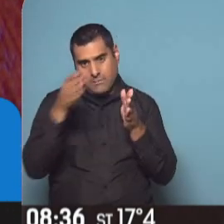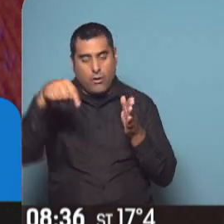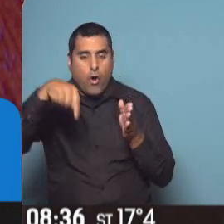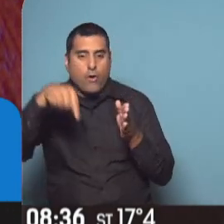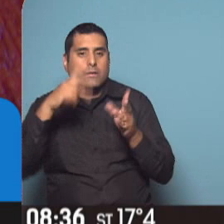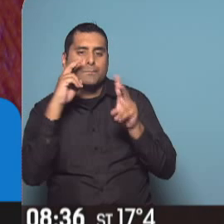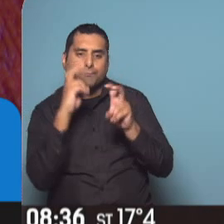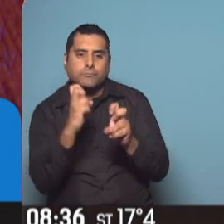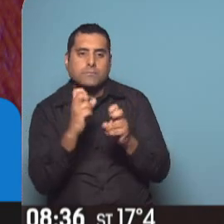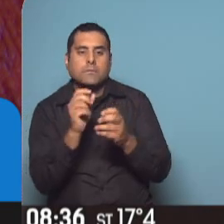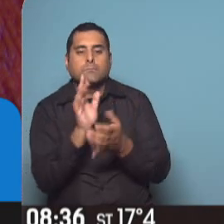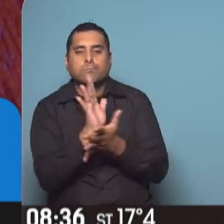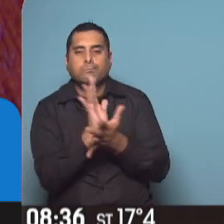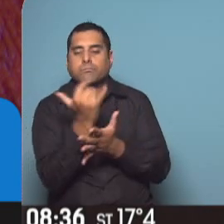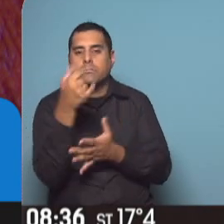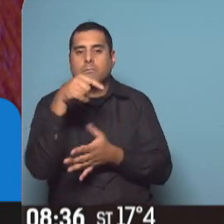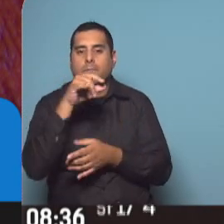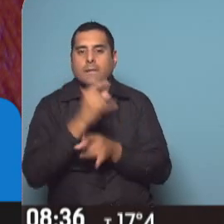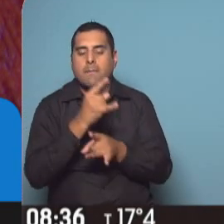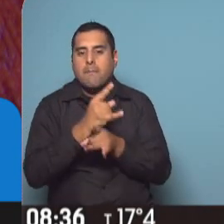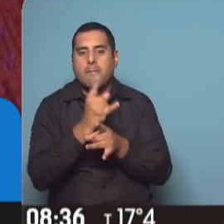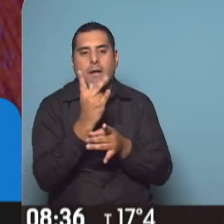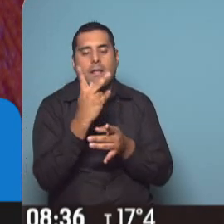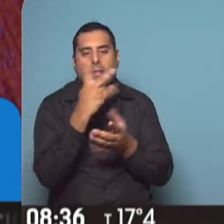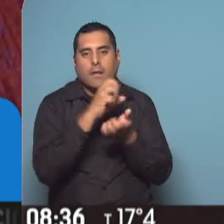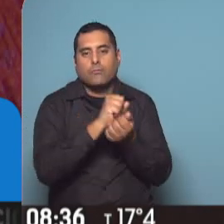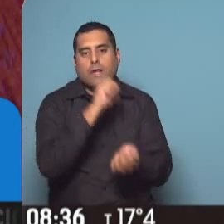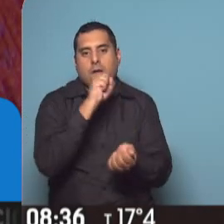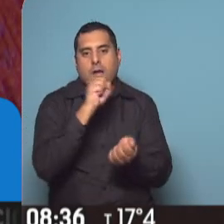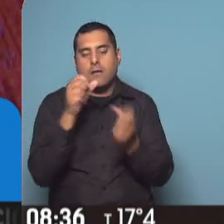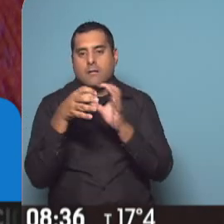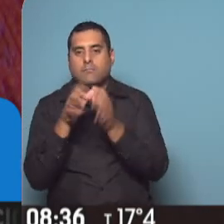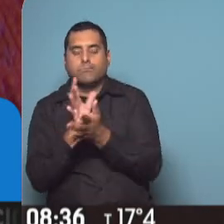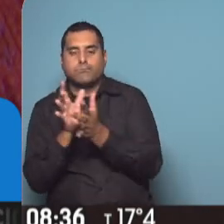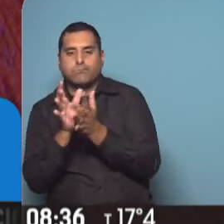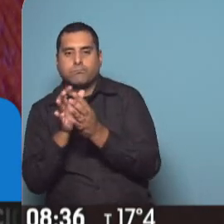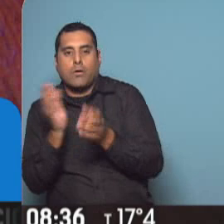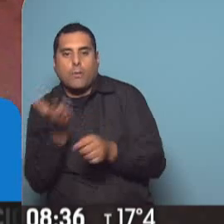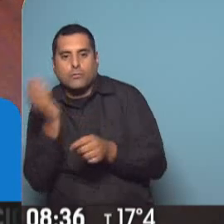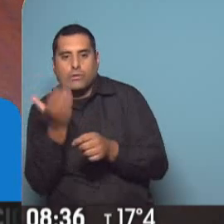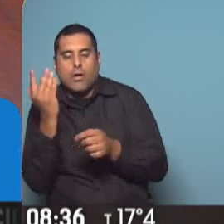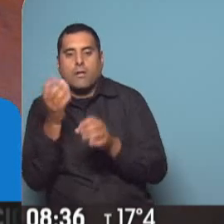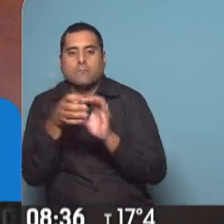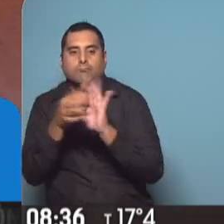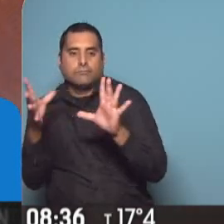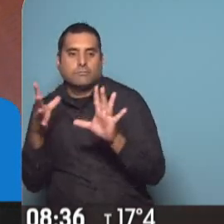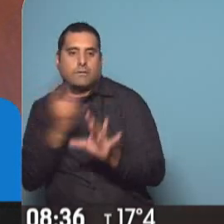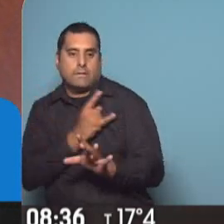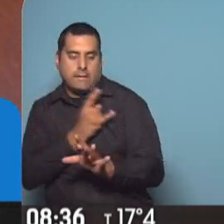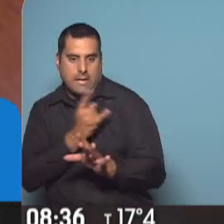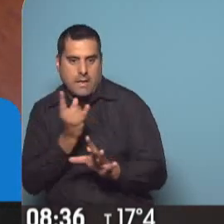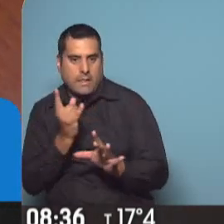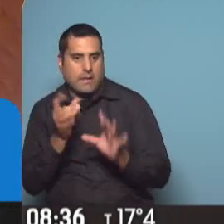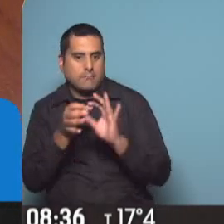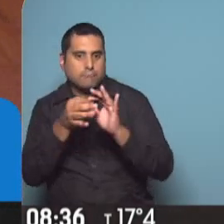el divorcio que existió casi en forma permanente entre la educación la producción la educación de trabajo lo